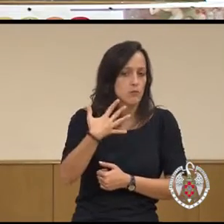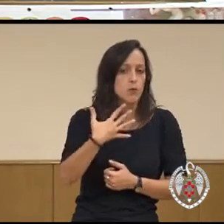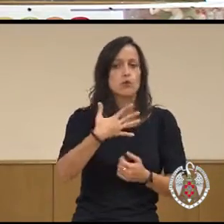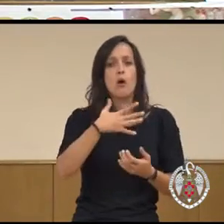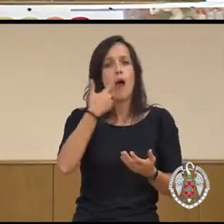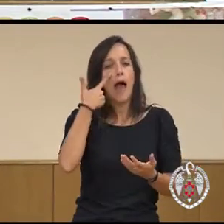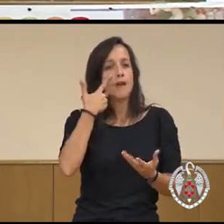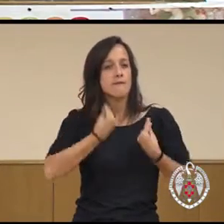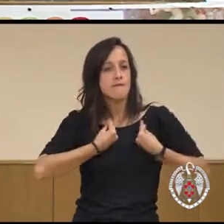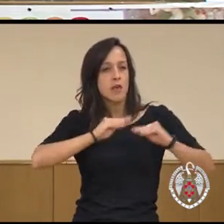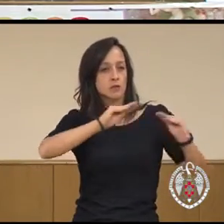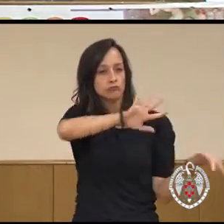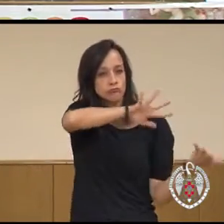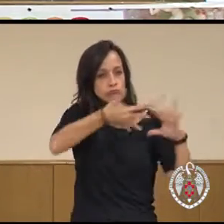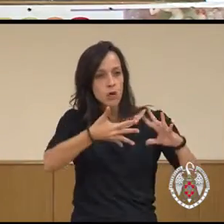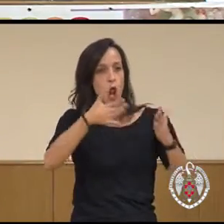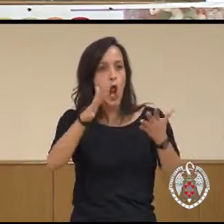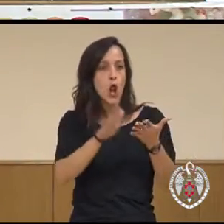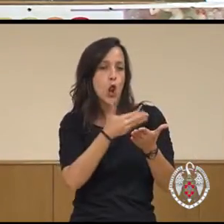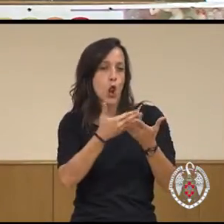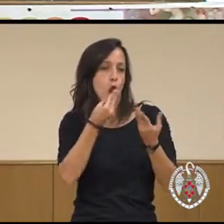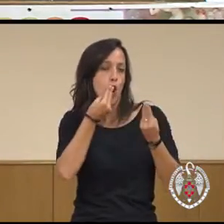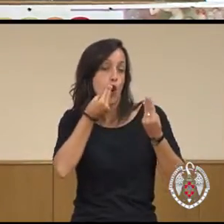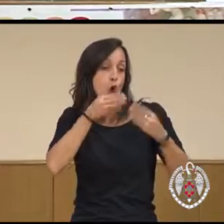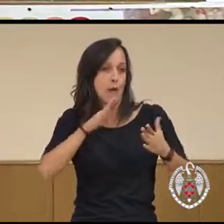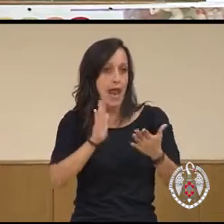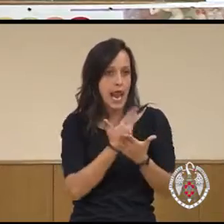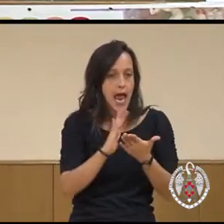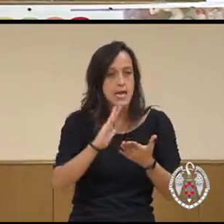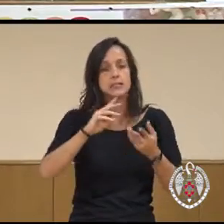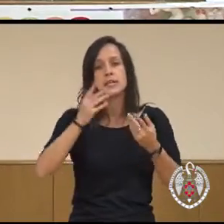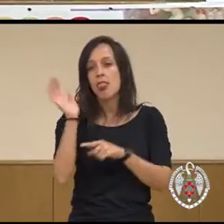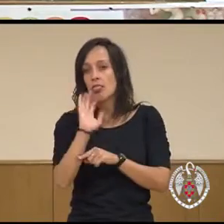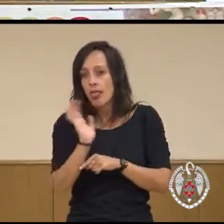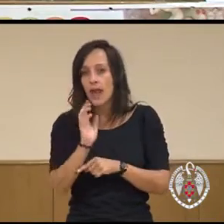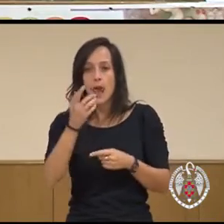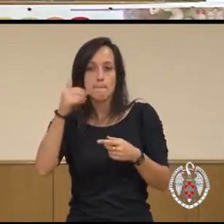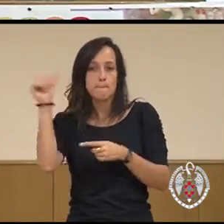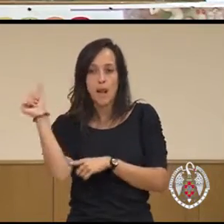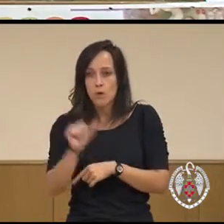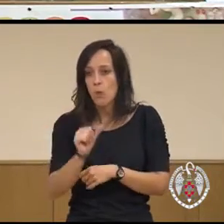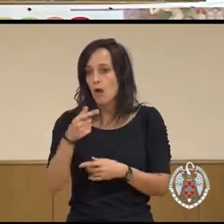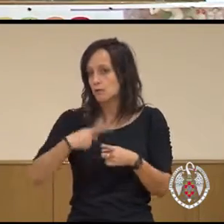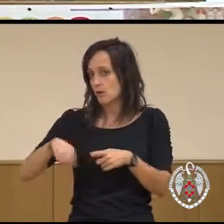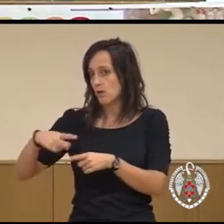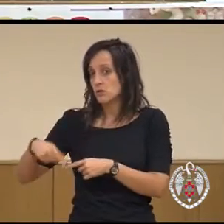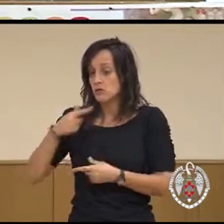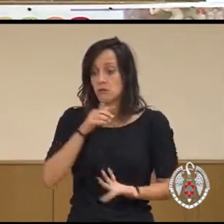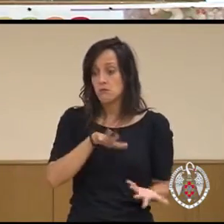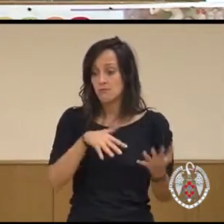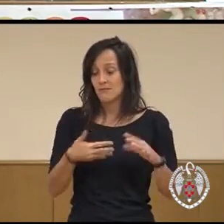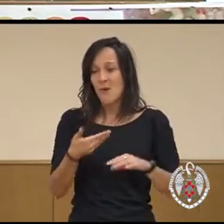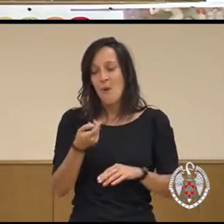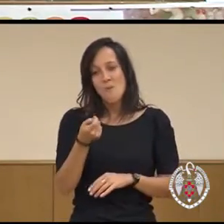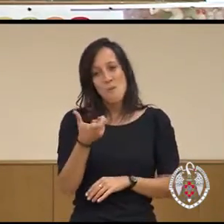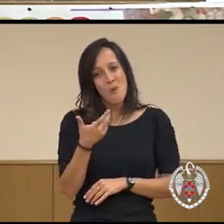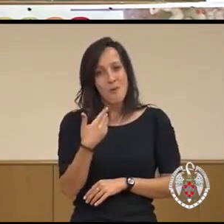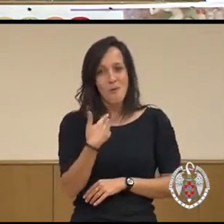de baja categoría y en toda serie de representaciones que nos lo han presentado de manera muy poco gloriosa. Y